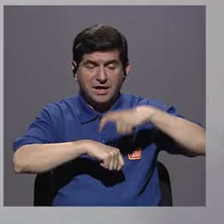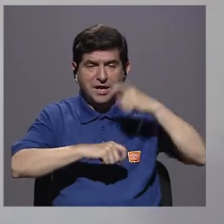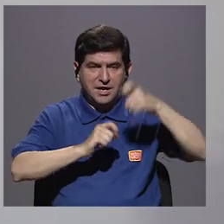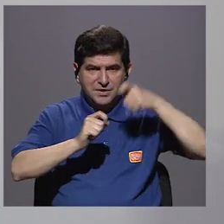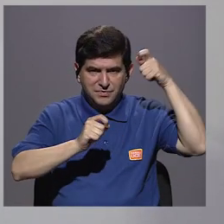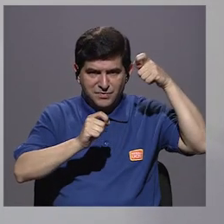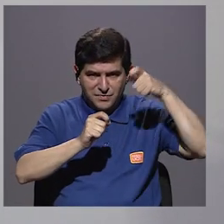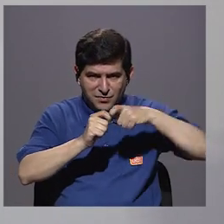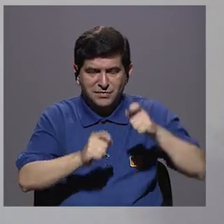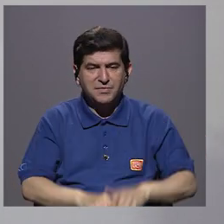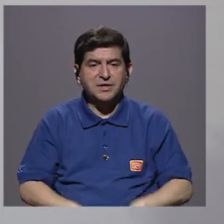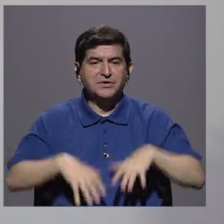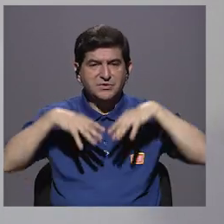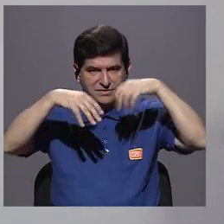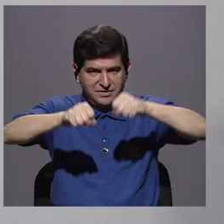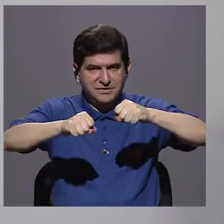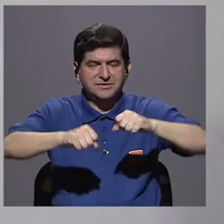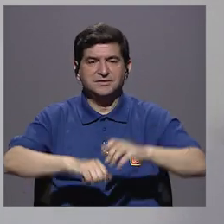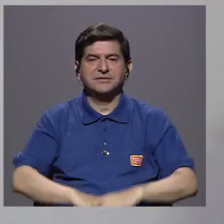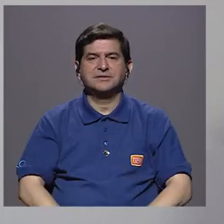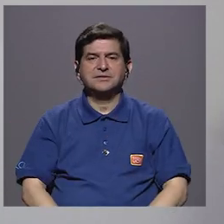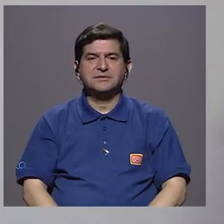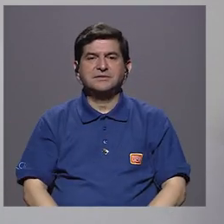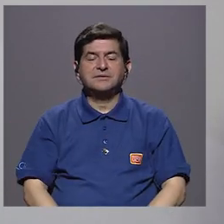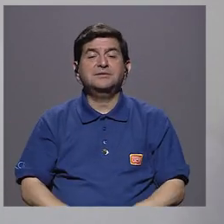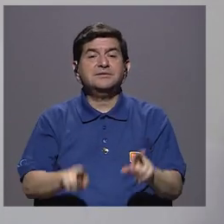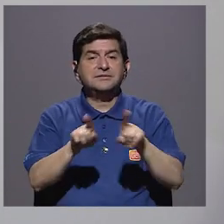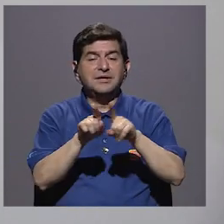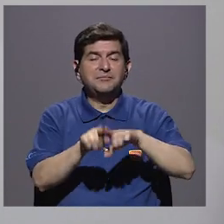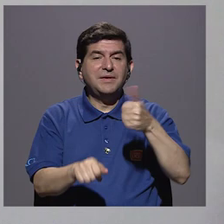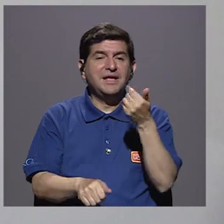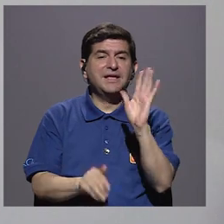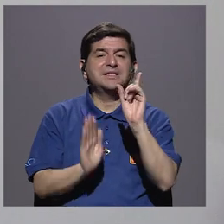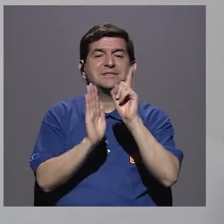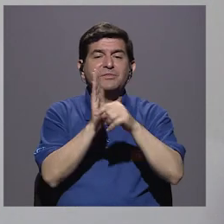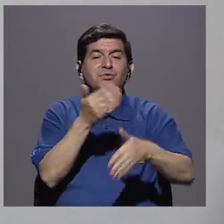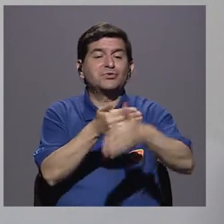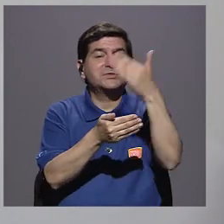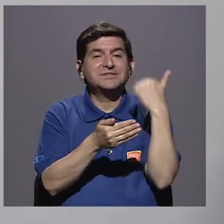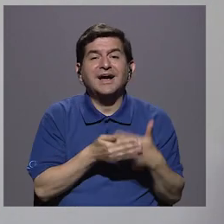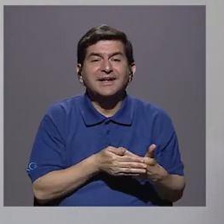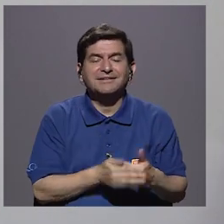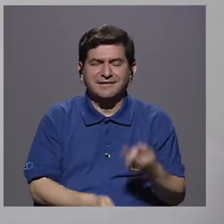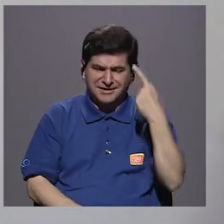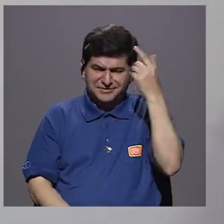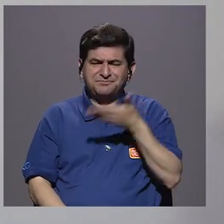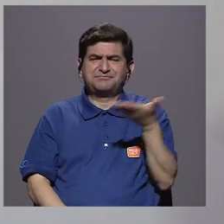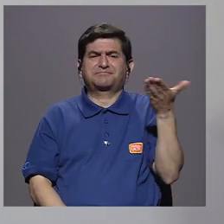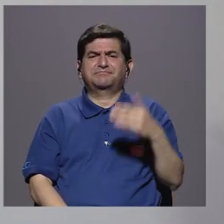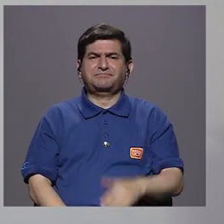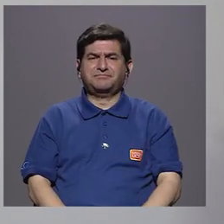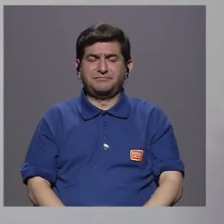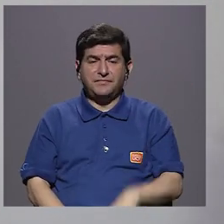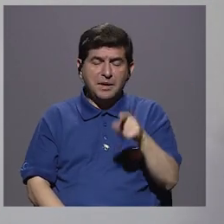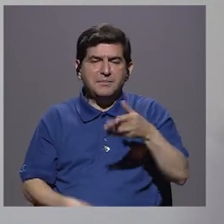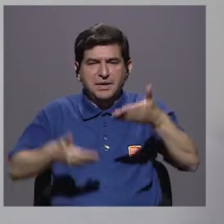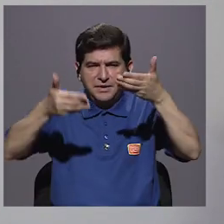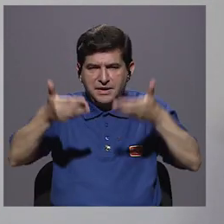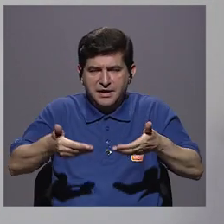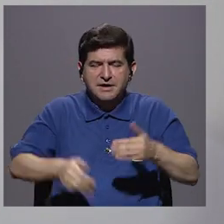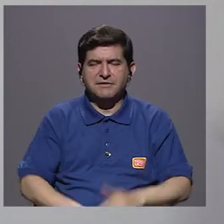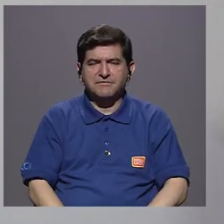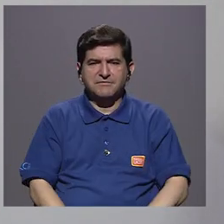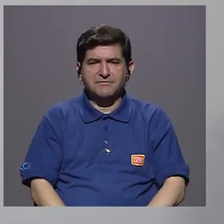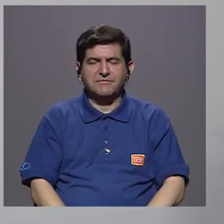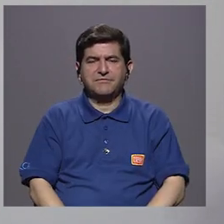a las citas que le otorgan. Acudir inclusive 15 minutos antes de la cita. ¿Para qué? Para que lo pesen, para que